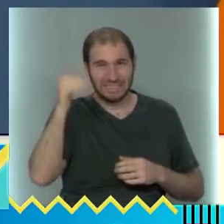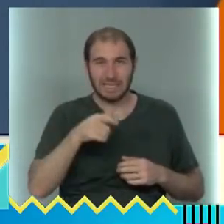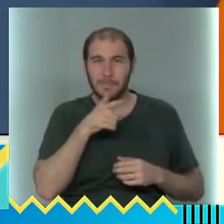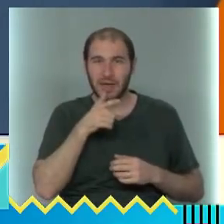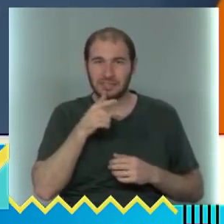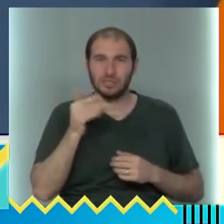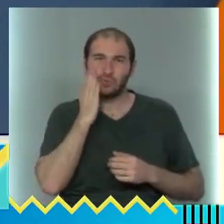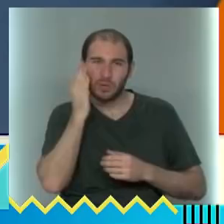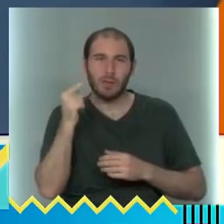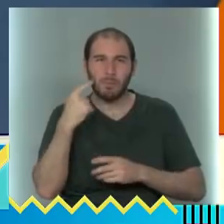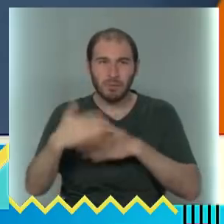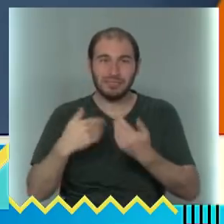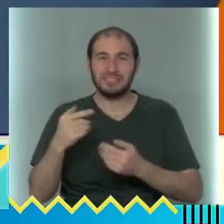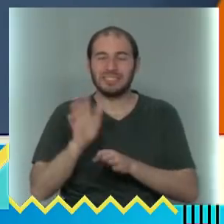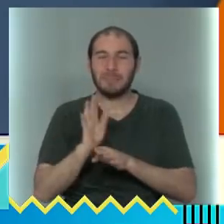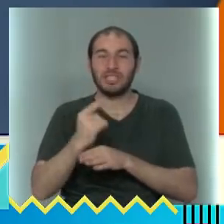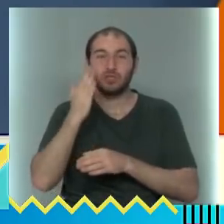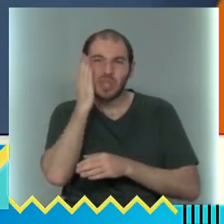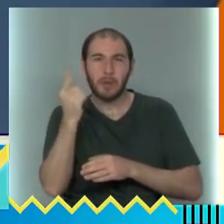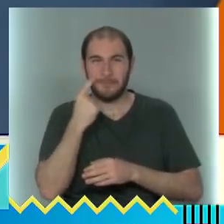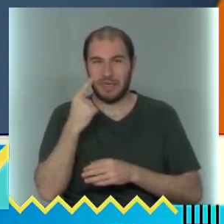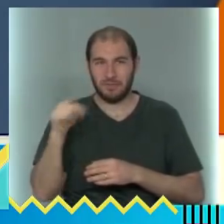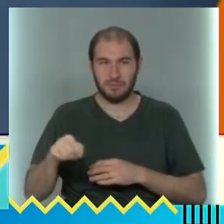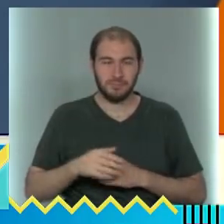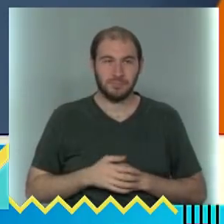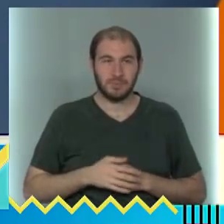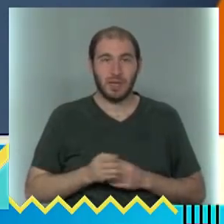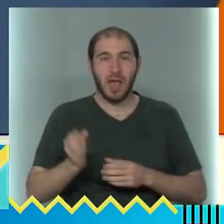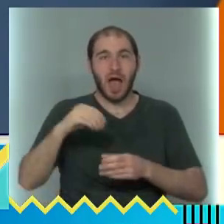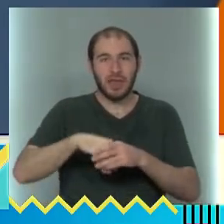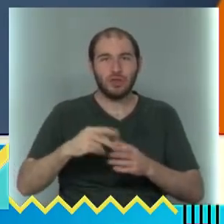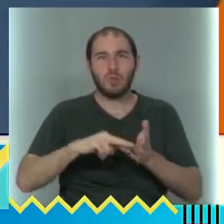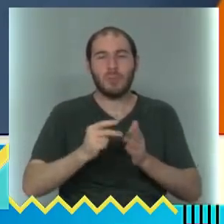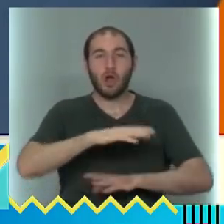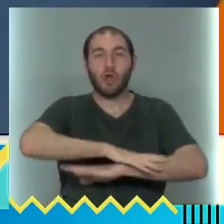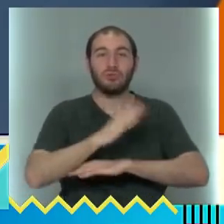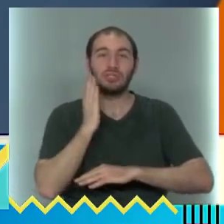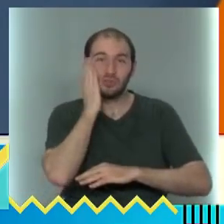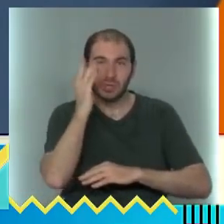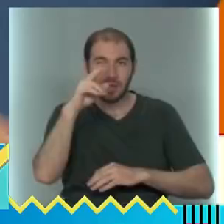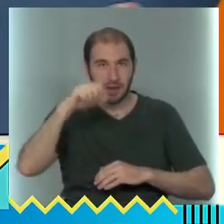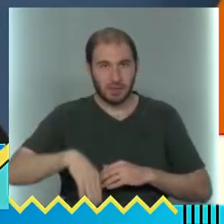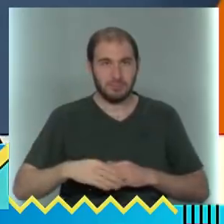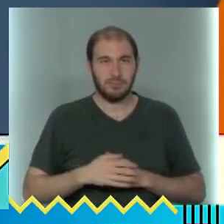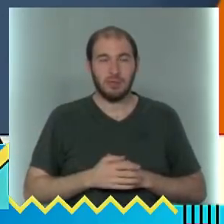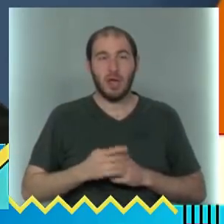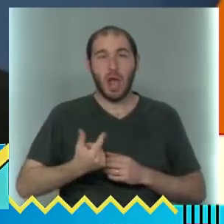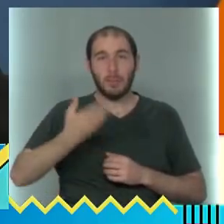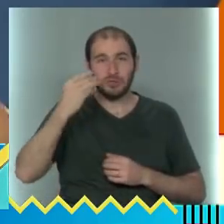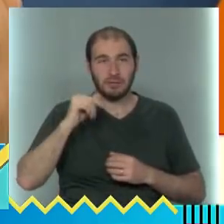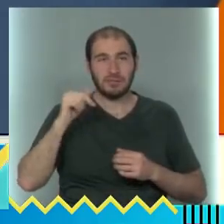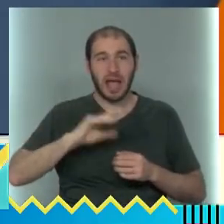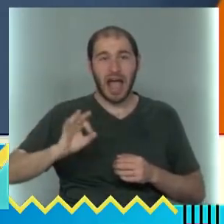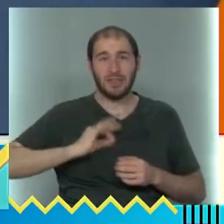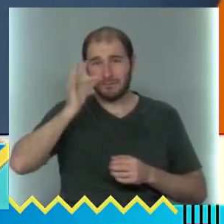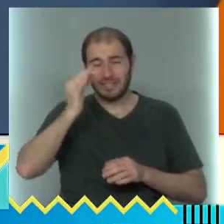están viviendo el sueño. Se llaman sueños vívidos, justamente, y es parte de este trastorno de conducta del sueño REM, que se llama, y que muchas veces aparece